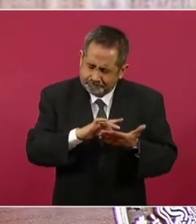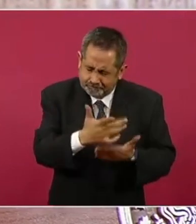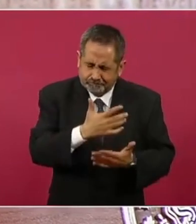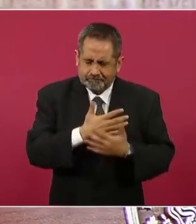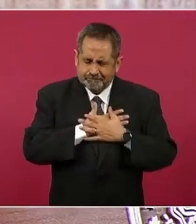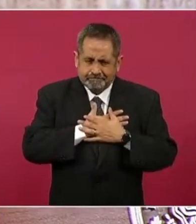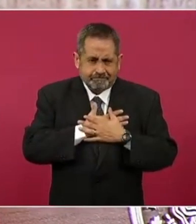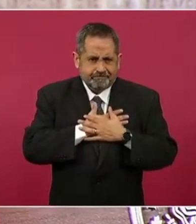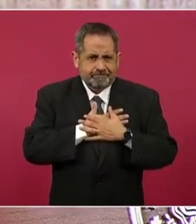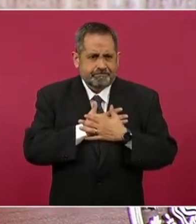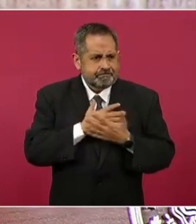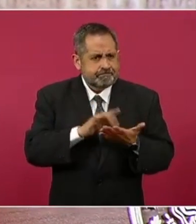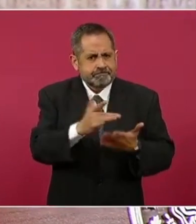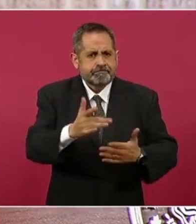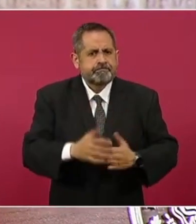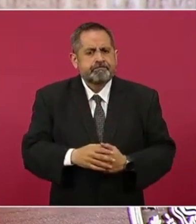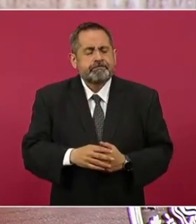Que